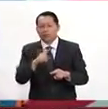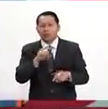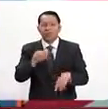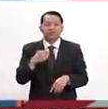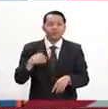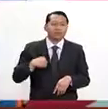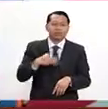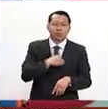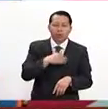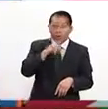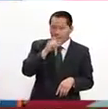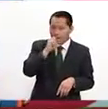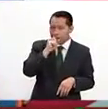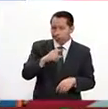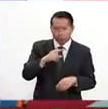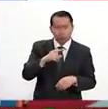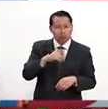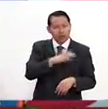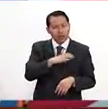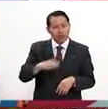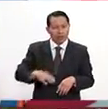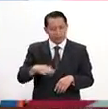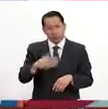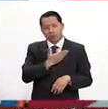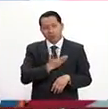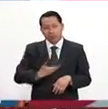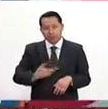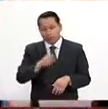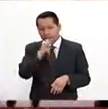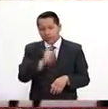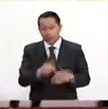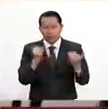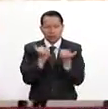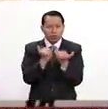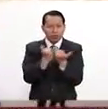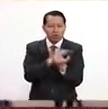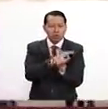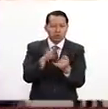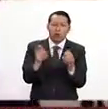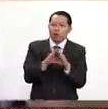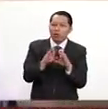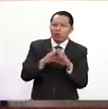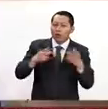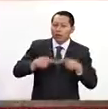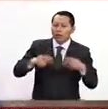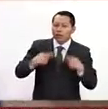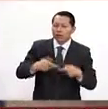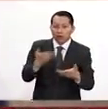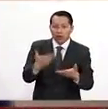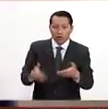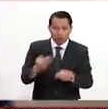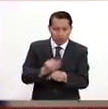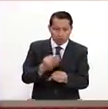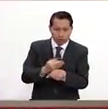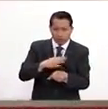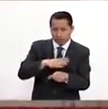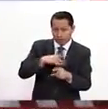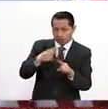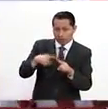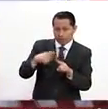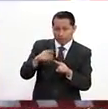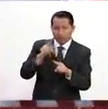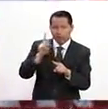de la campaña presidencial y por otra parte, si esos contactos prosiguieron con algunas personas que ahora ocupan cargos públicos, evidentemente